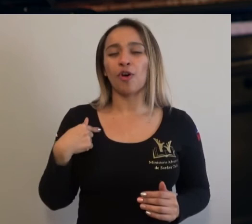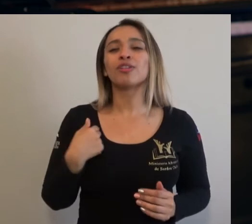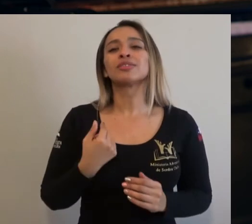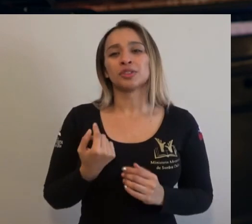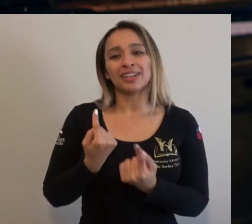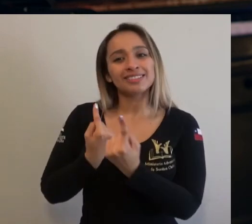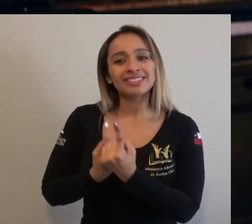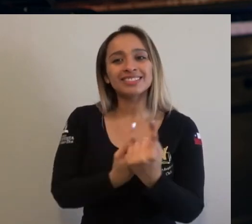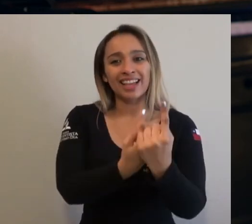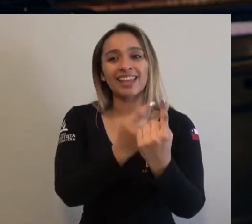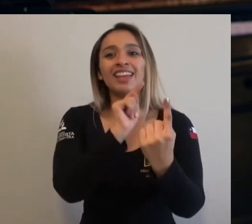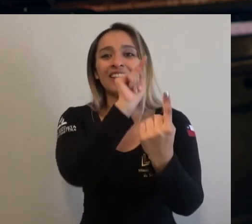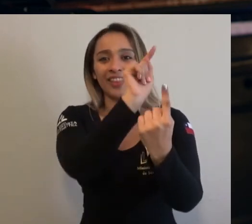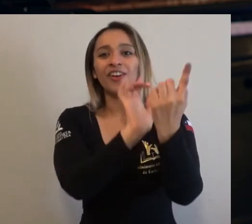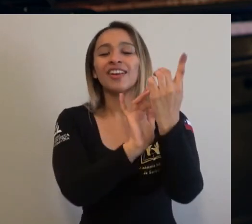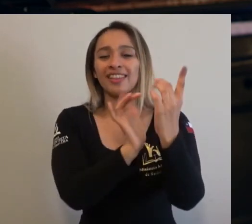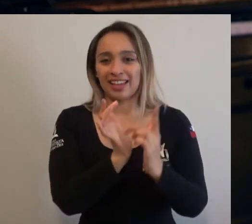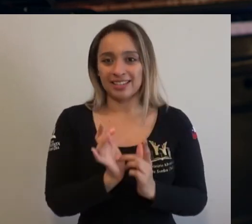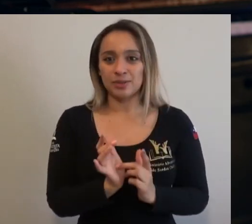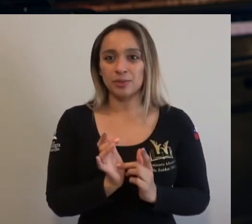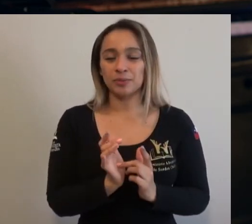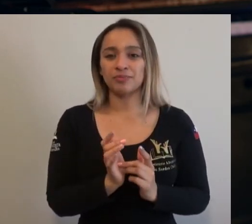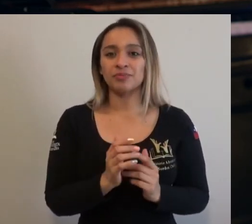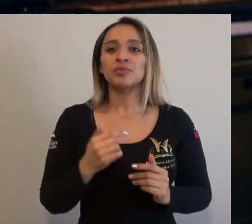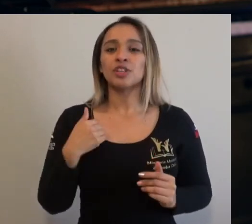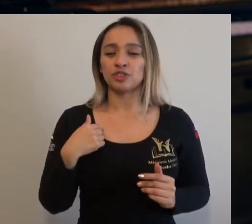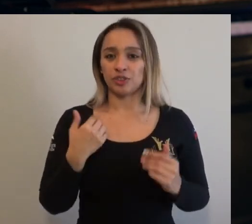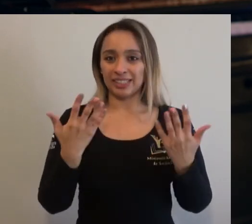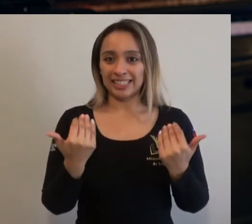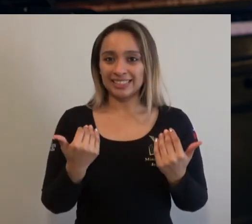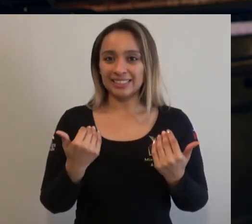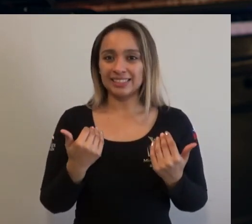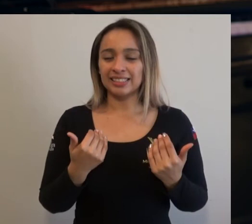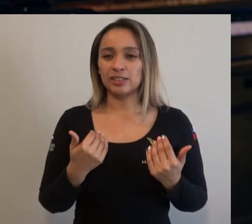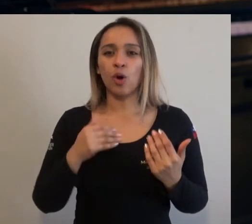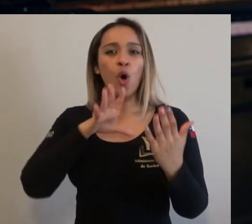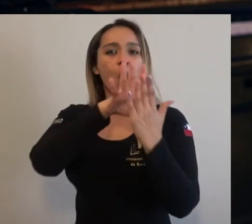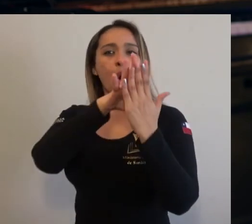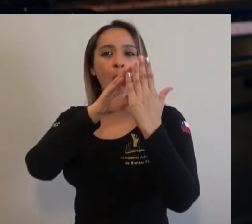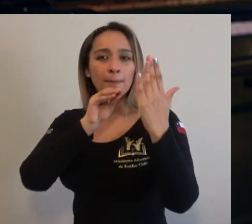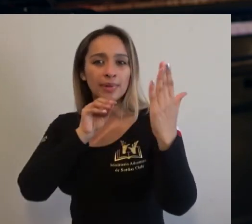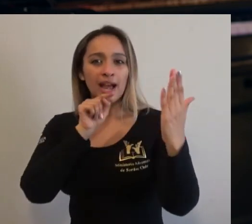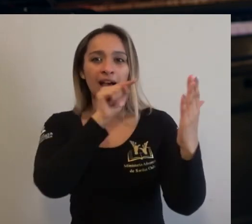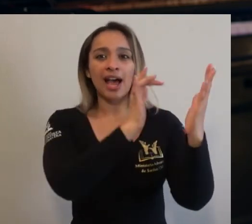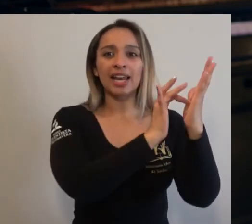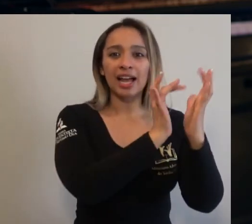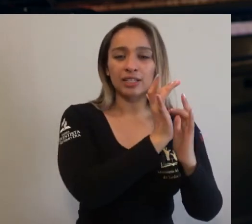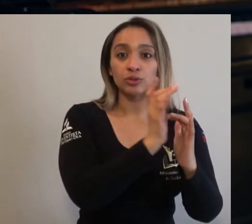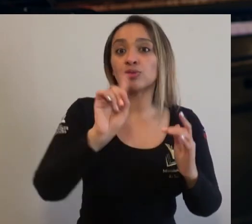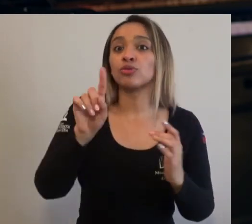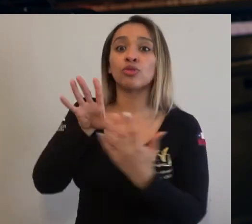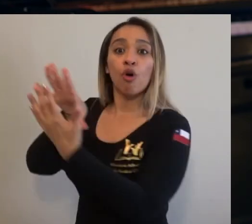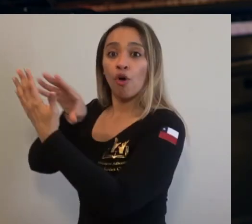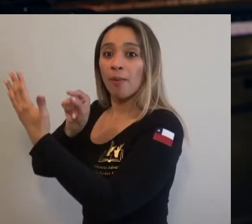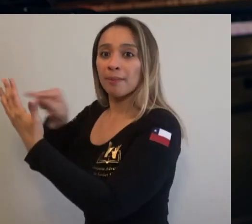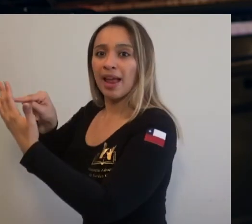podemos llamarnos discípulos si no hacemos tal cosa. Si actuamos como el principal de la sinagoga, que estaba indignado por esta